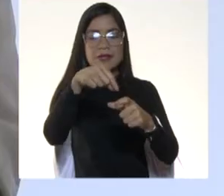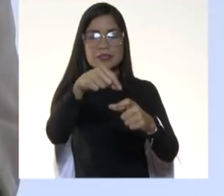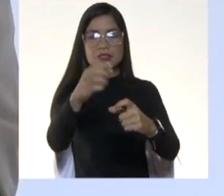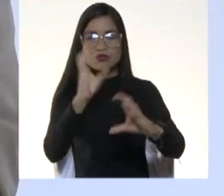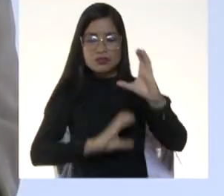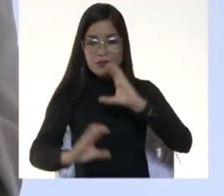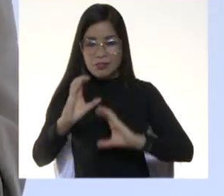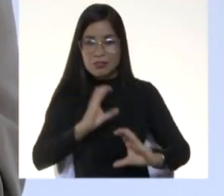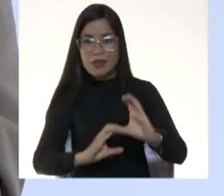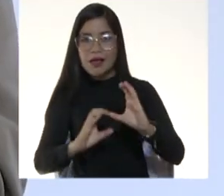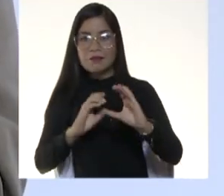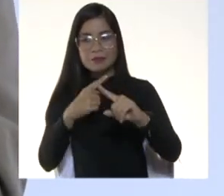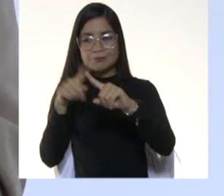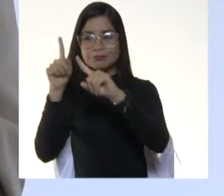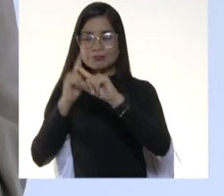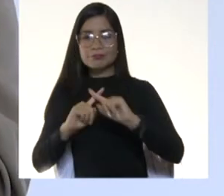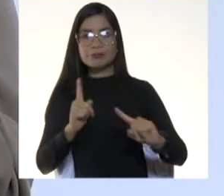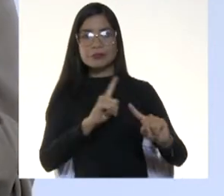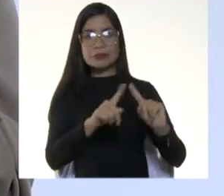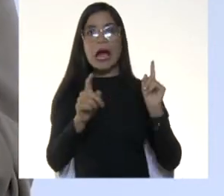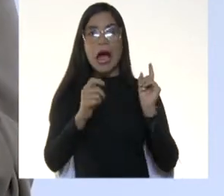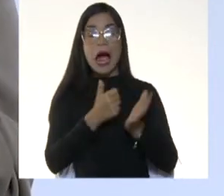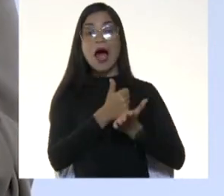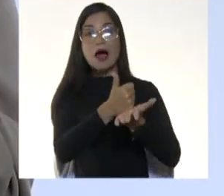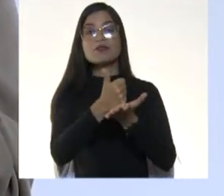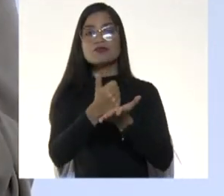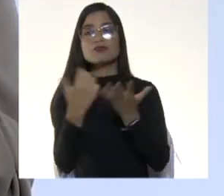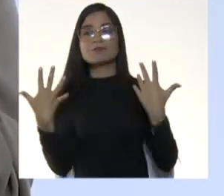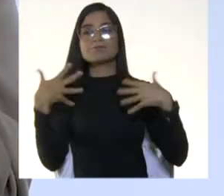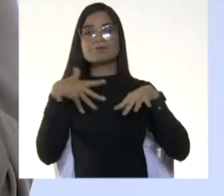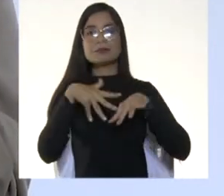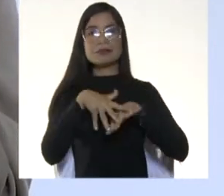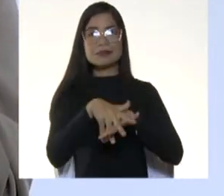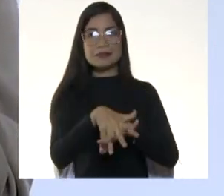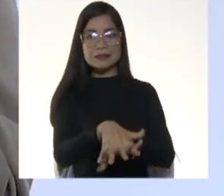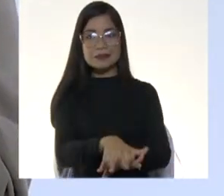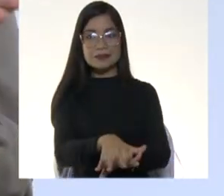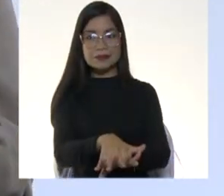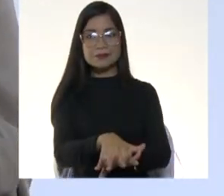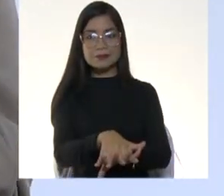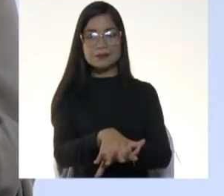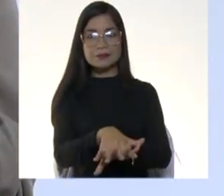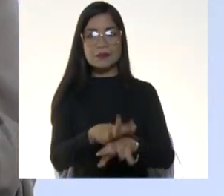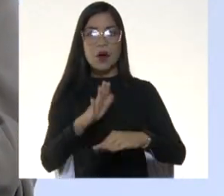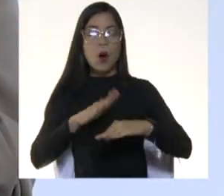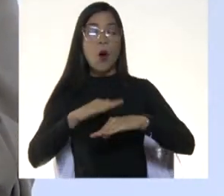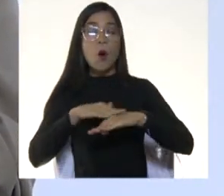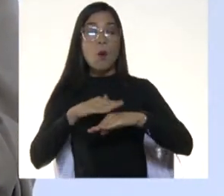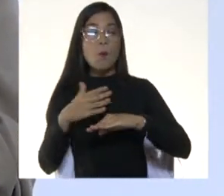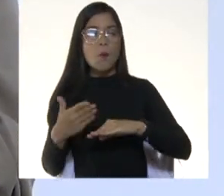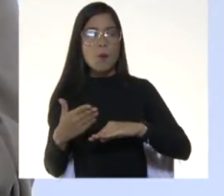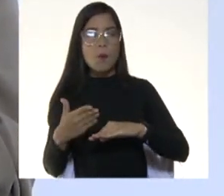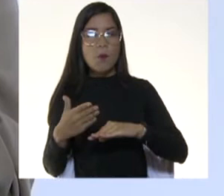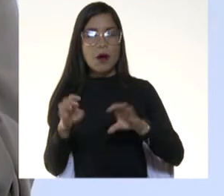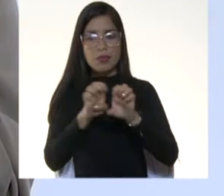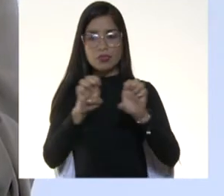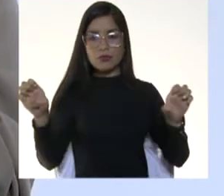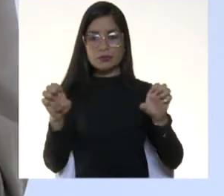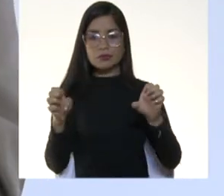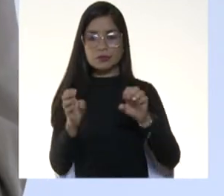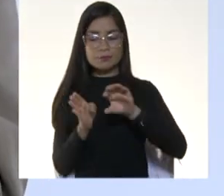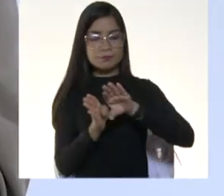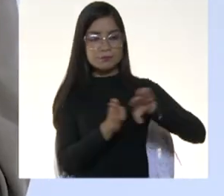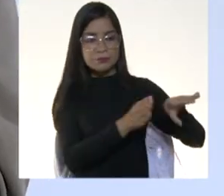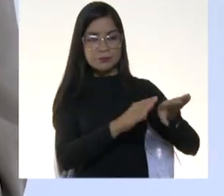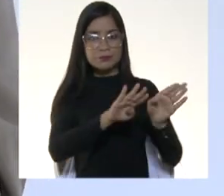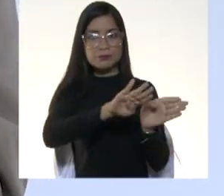integrar lo que es la cohesión, porque hablar de educación desde el segmentada es falso. Nosotros tenemos una discusión que nuestra